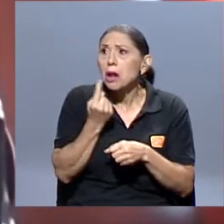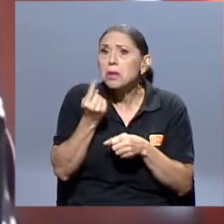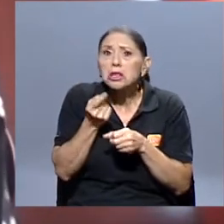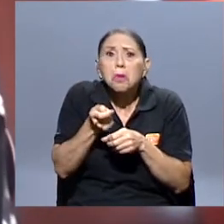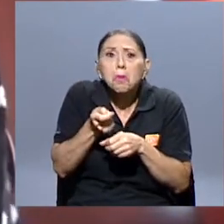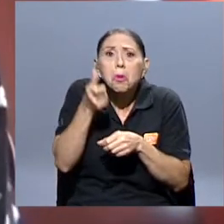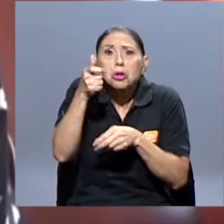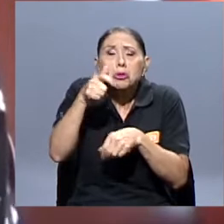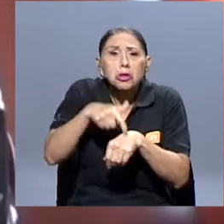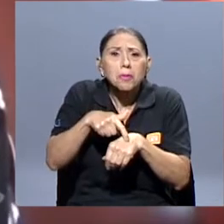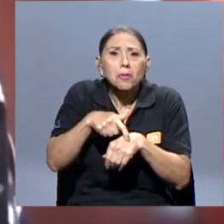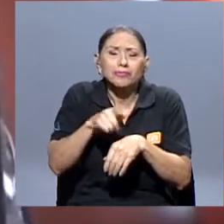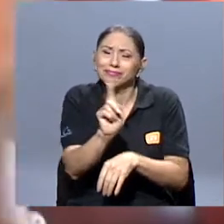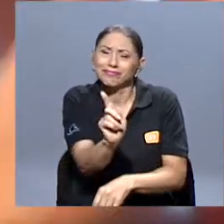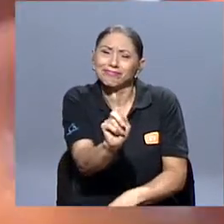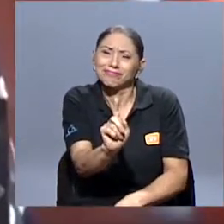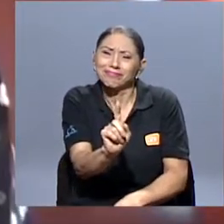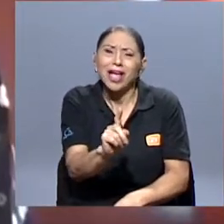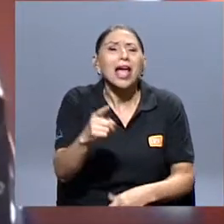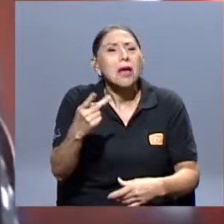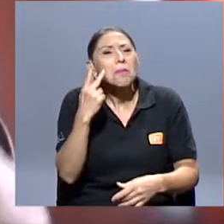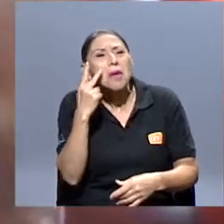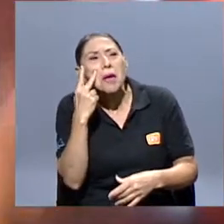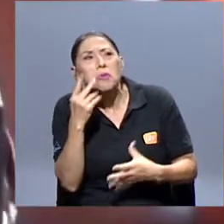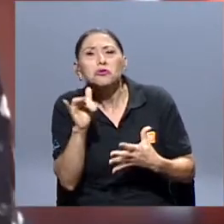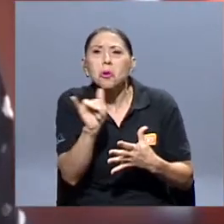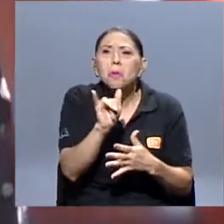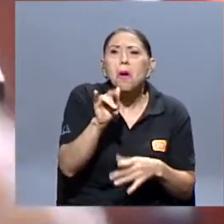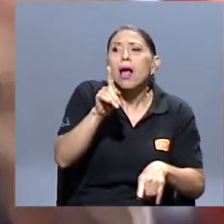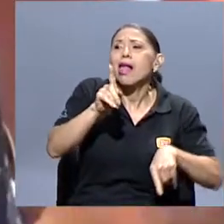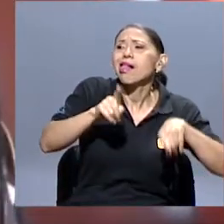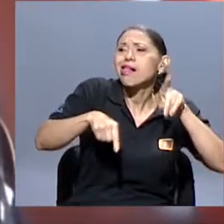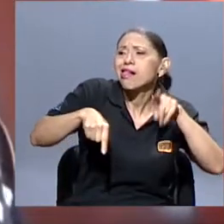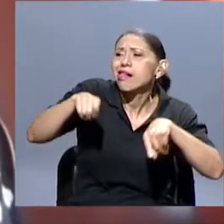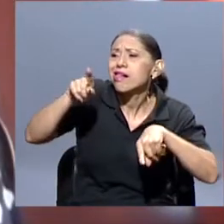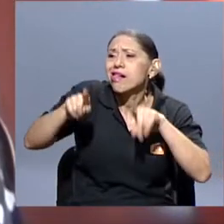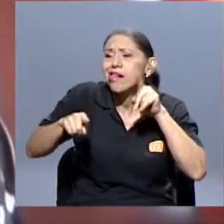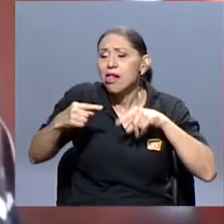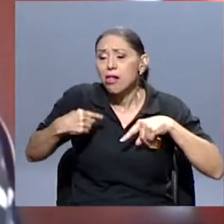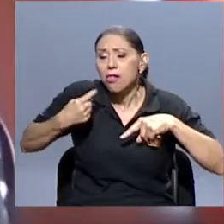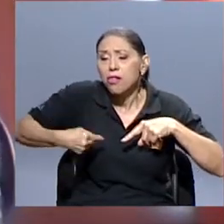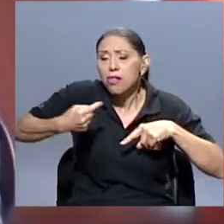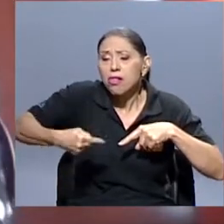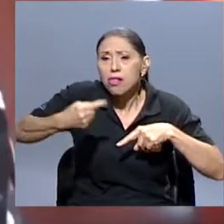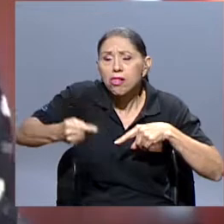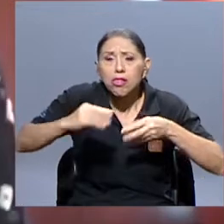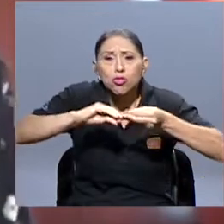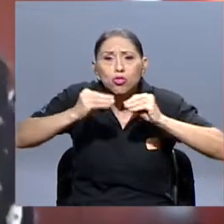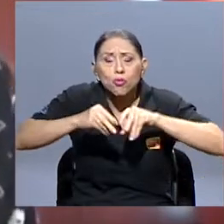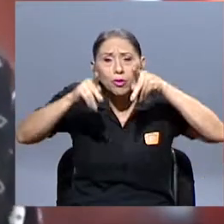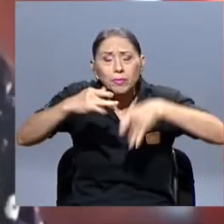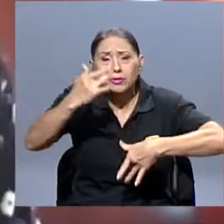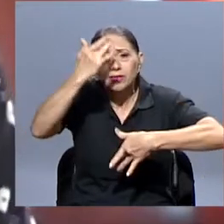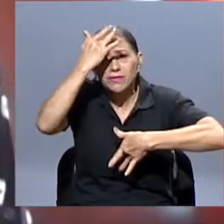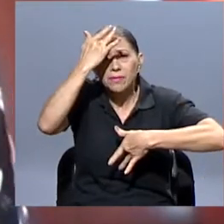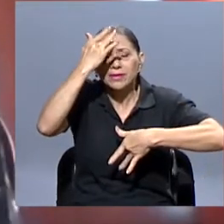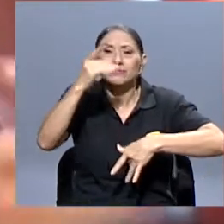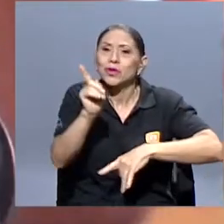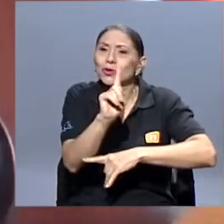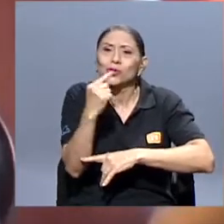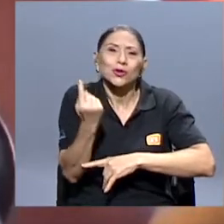tendemos a ver solo temporal porque vemos hoy hay tantos nuevos casos, mañana hay tantos nuevos casos, pasado mañana tantos nuevos casos, pero es un fenómeno espacial